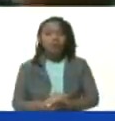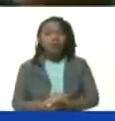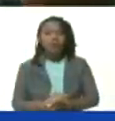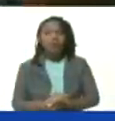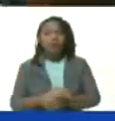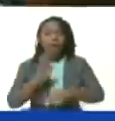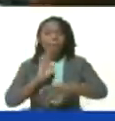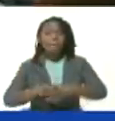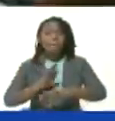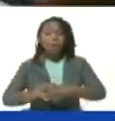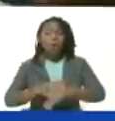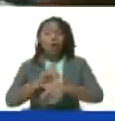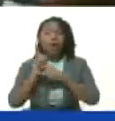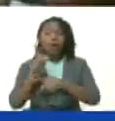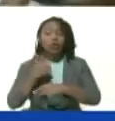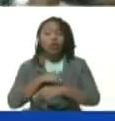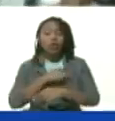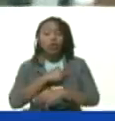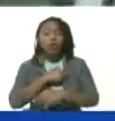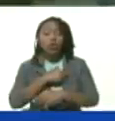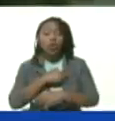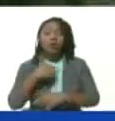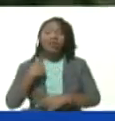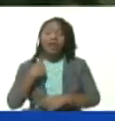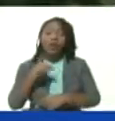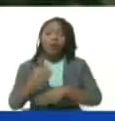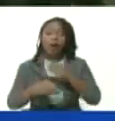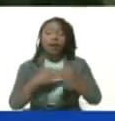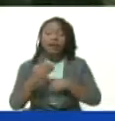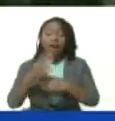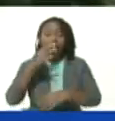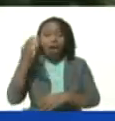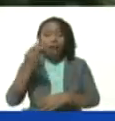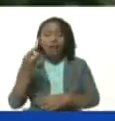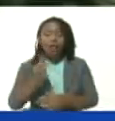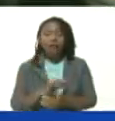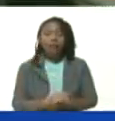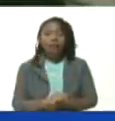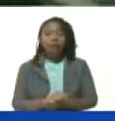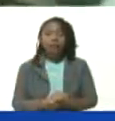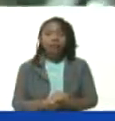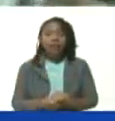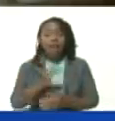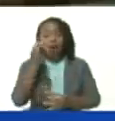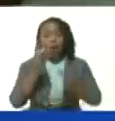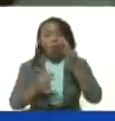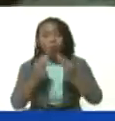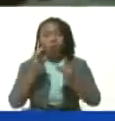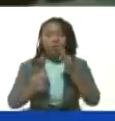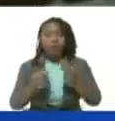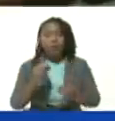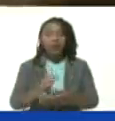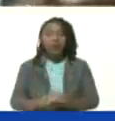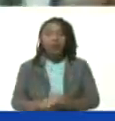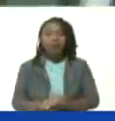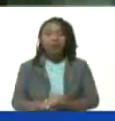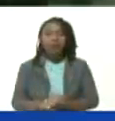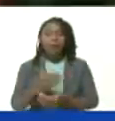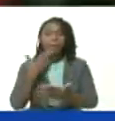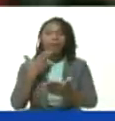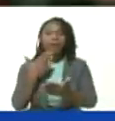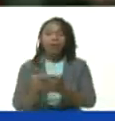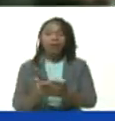Por eso nosotros tenemos que actuar con la verdad y con la justicia y